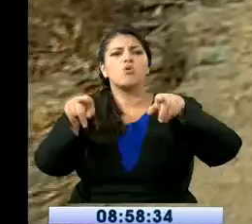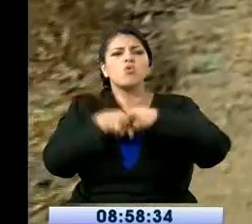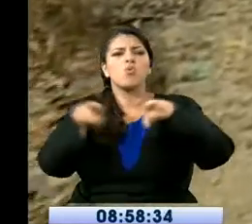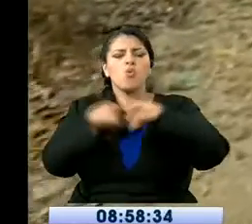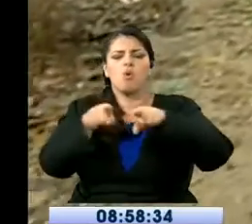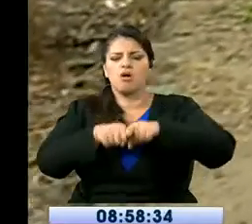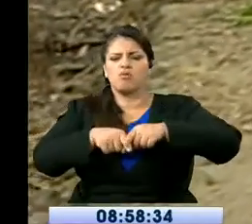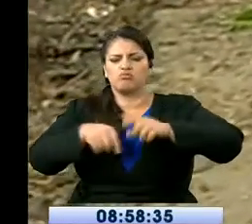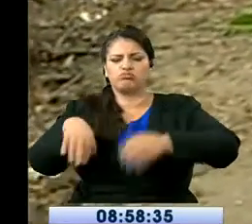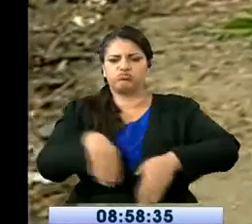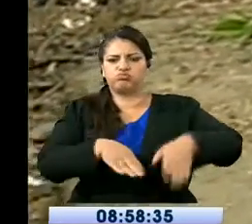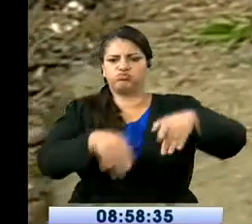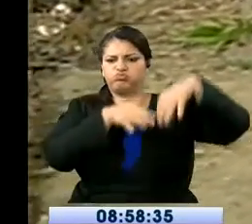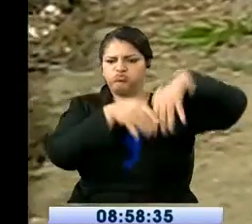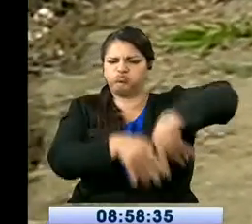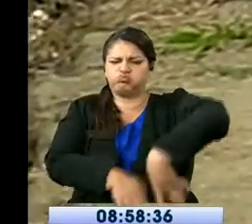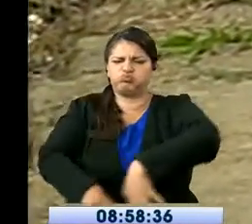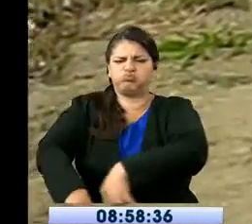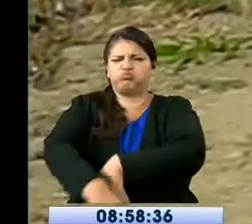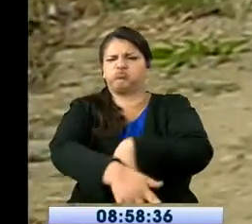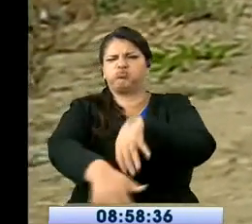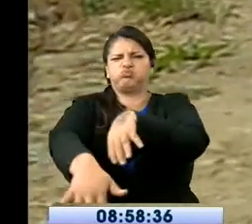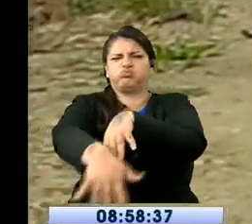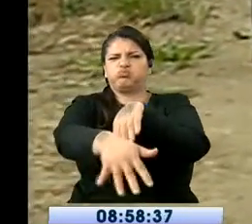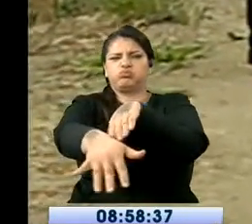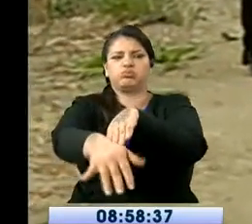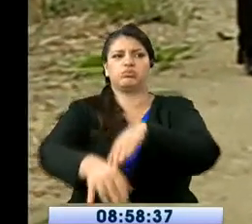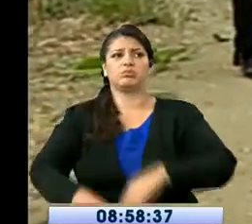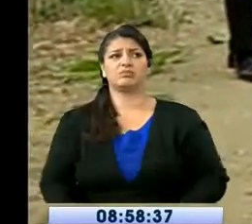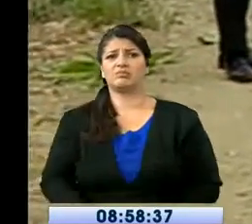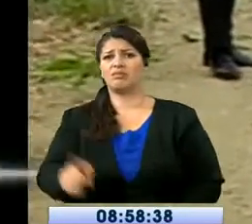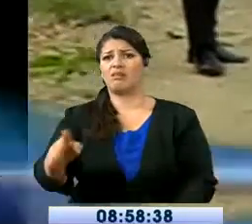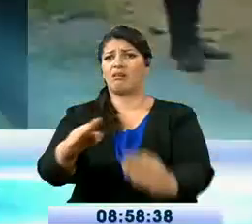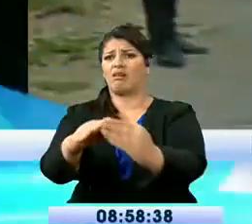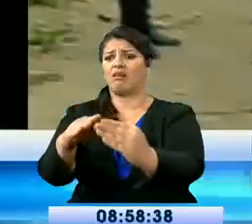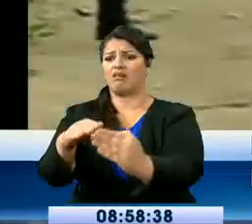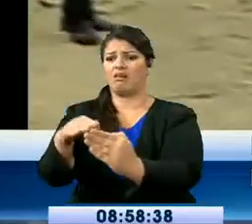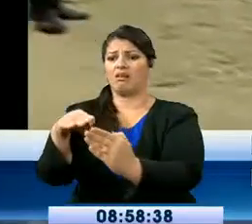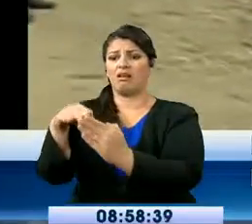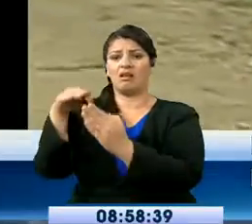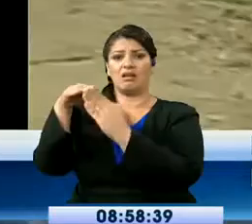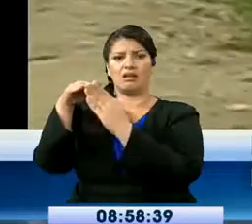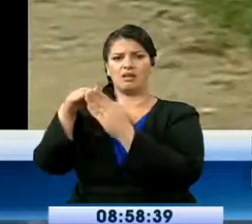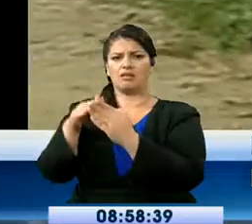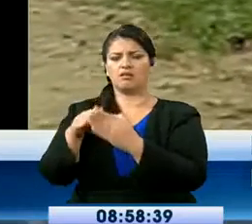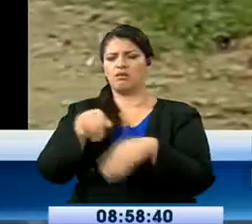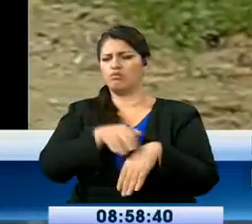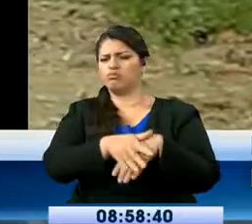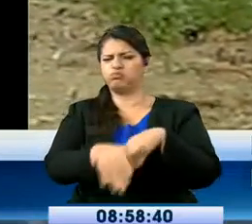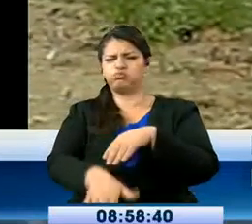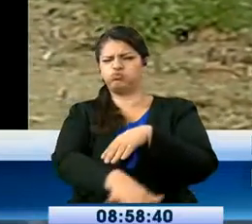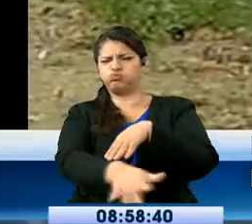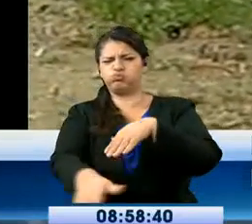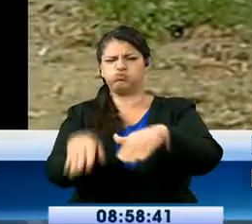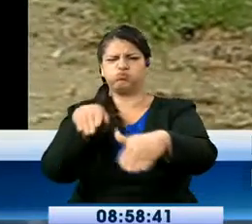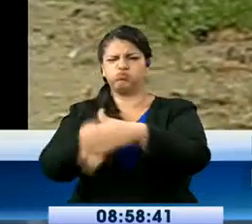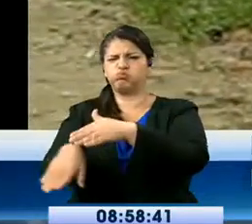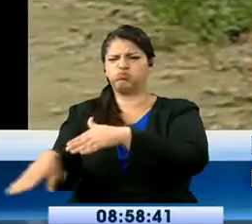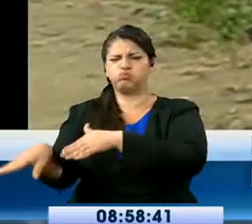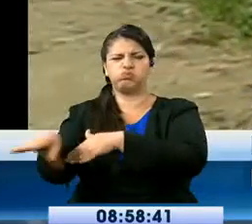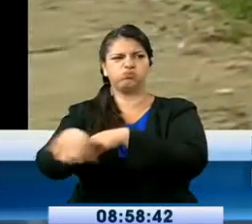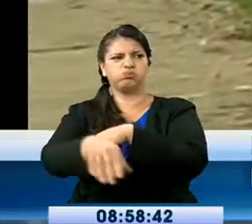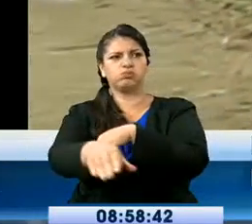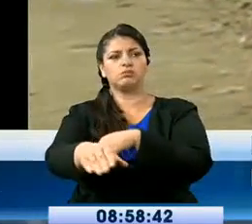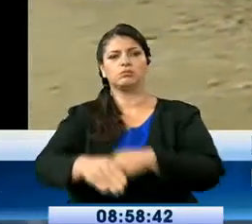torrente que va ingresando a cada una de las viviendas. Aquí donde yo me encuentro, bueno, estamos en seco, pues obviamente estamos ya en el